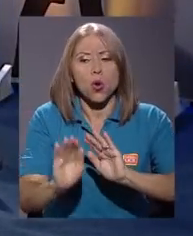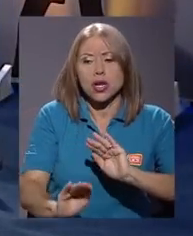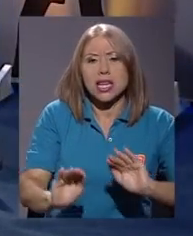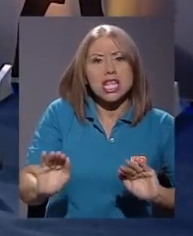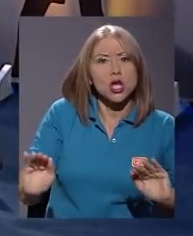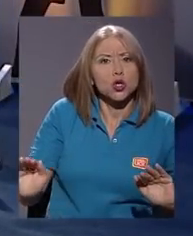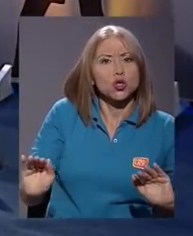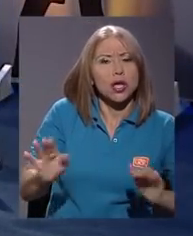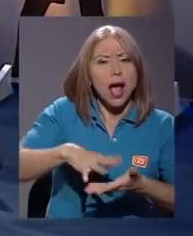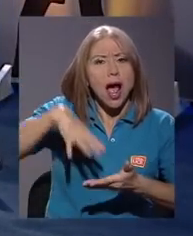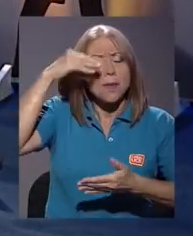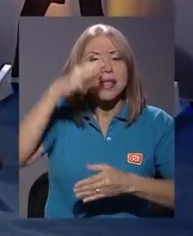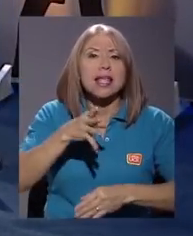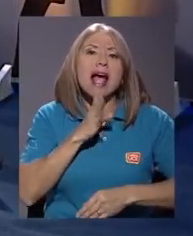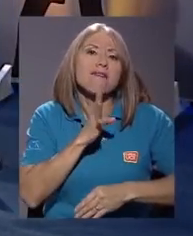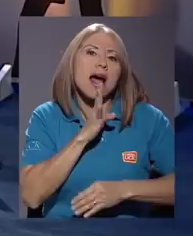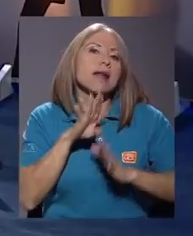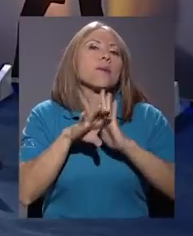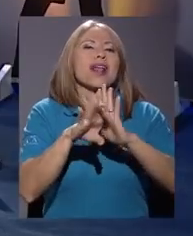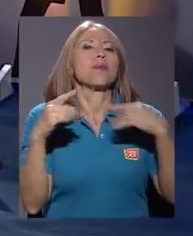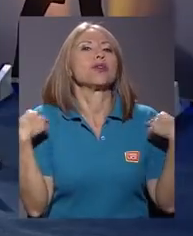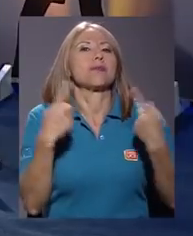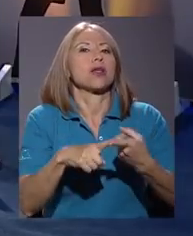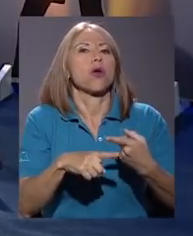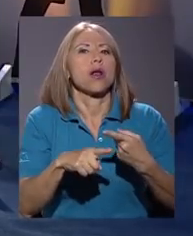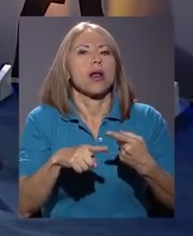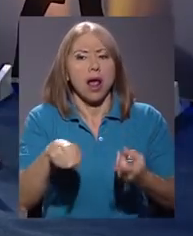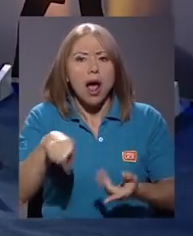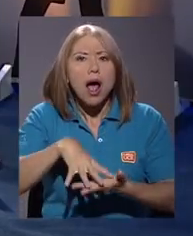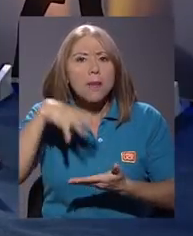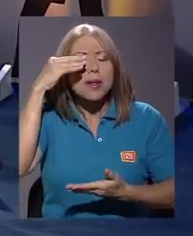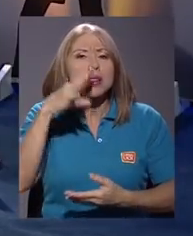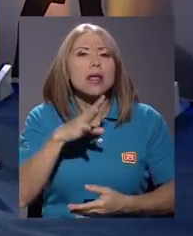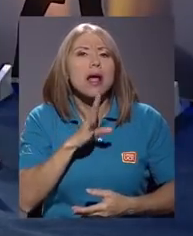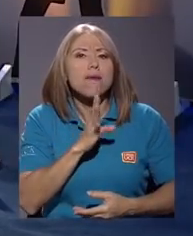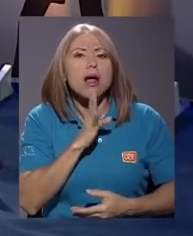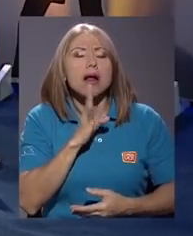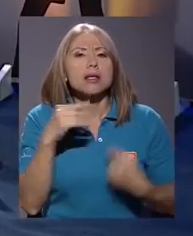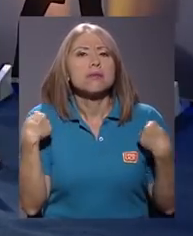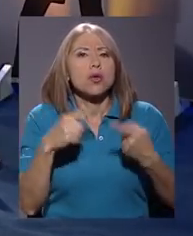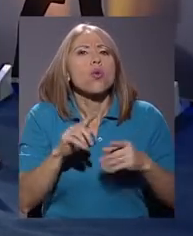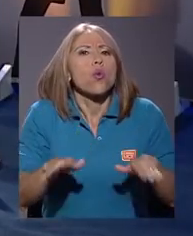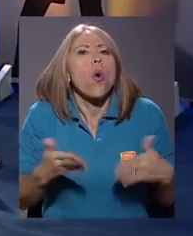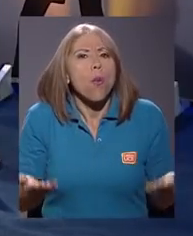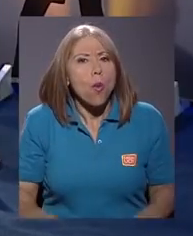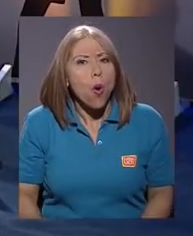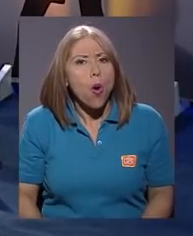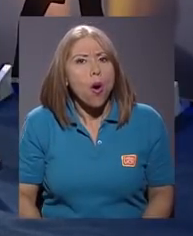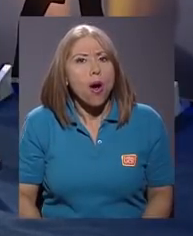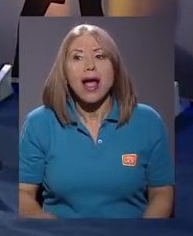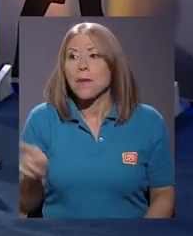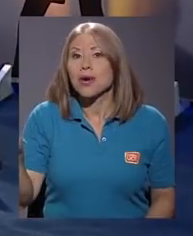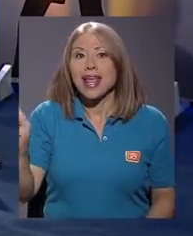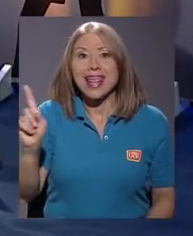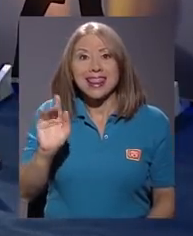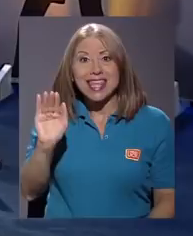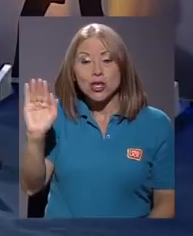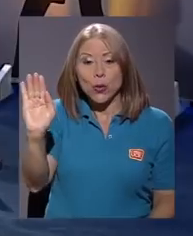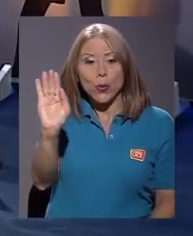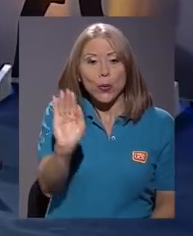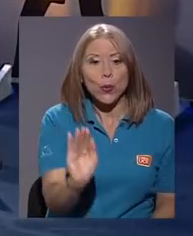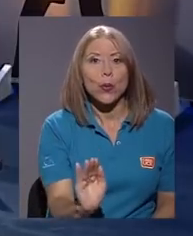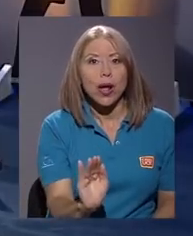hablar en este caso español pues eh están en un entorno donde les hablan este idioma